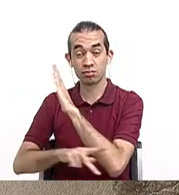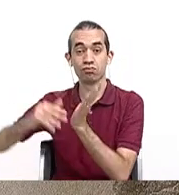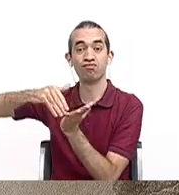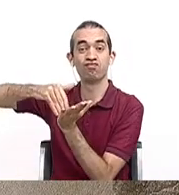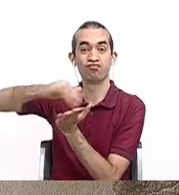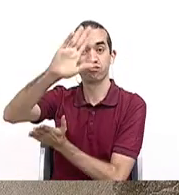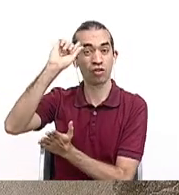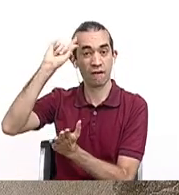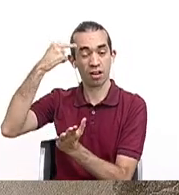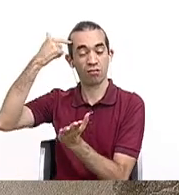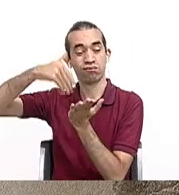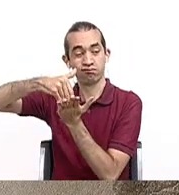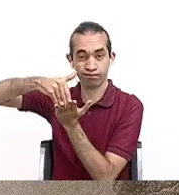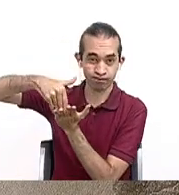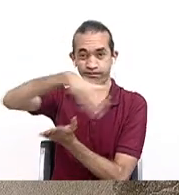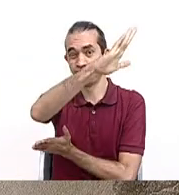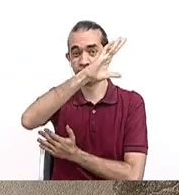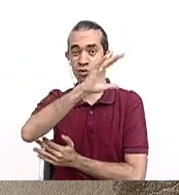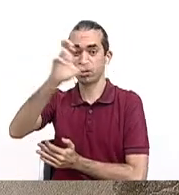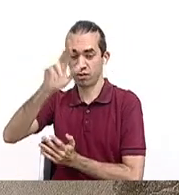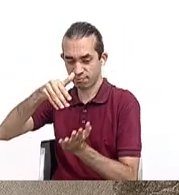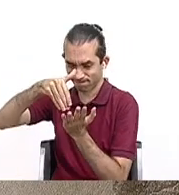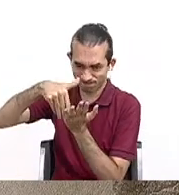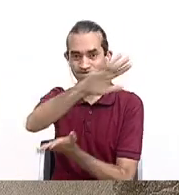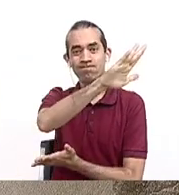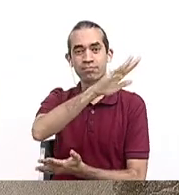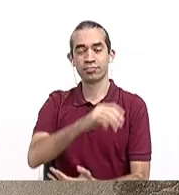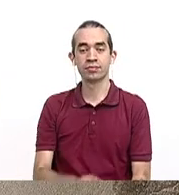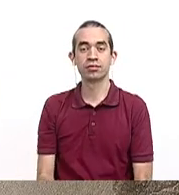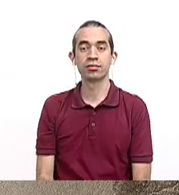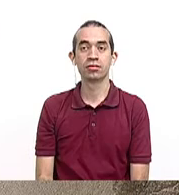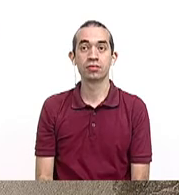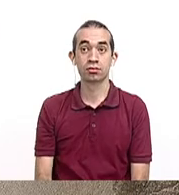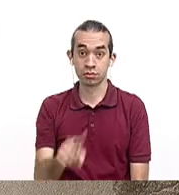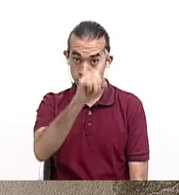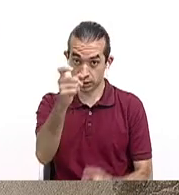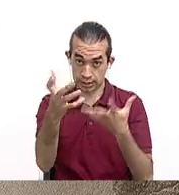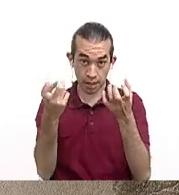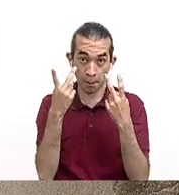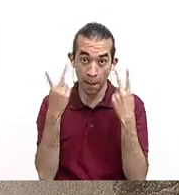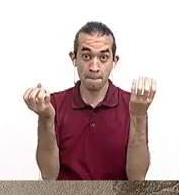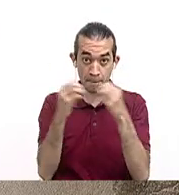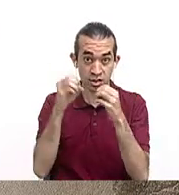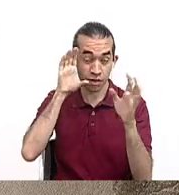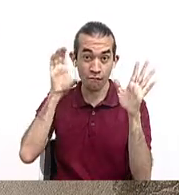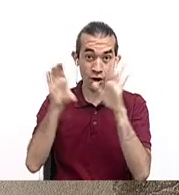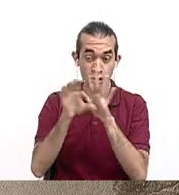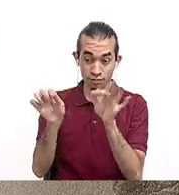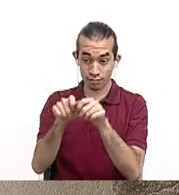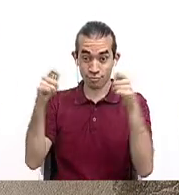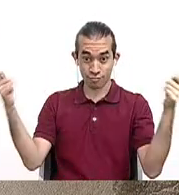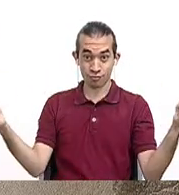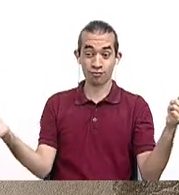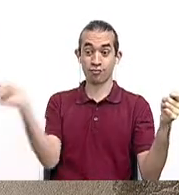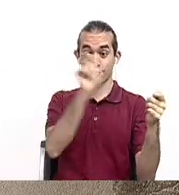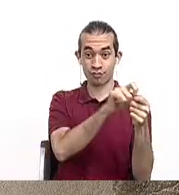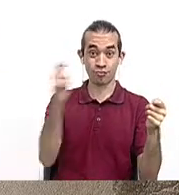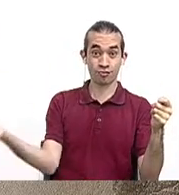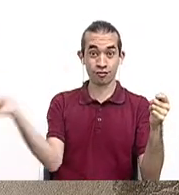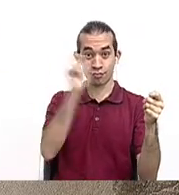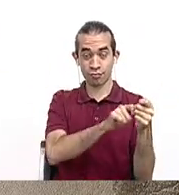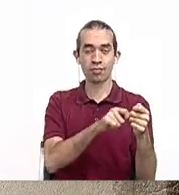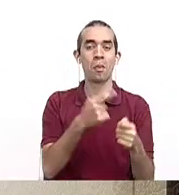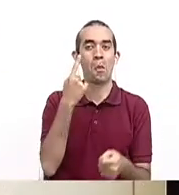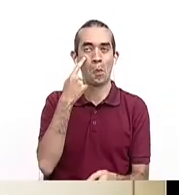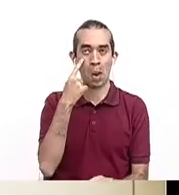de nuestra costa rica- quieren seguir observando nuestro alma de fotos bueno por aquí lo tenemos voy a mostrarles a